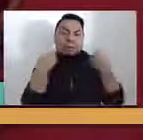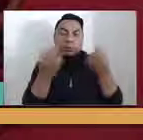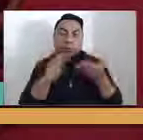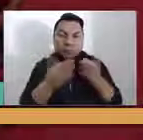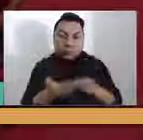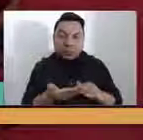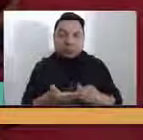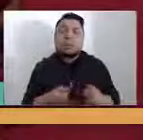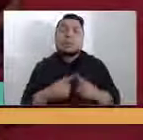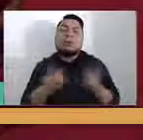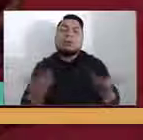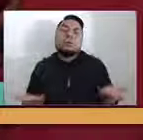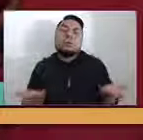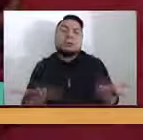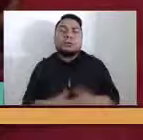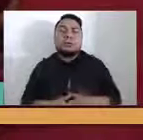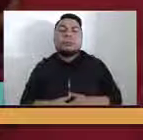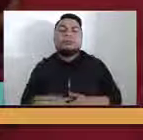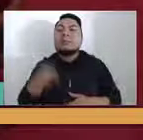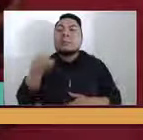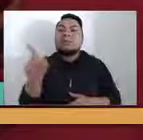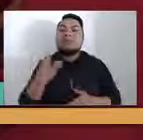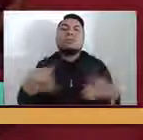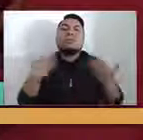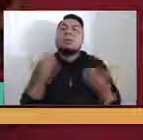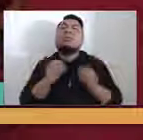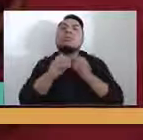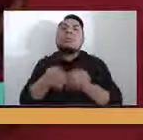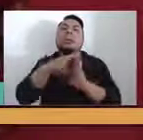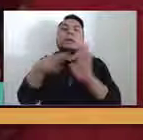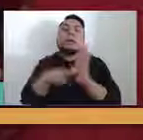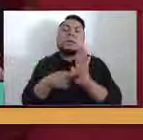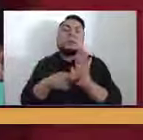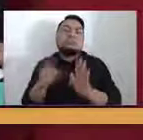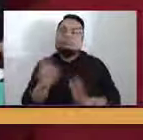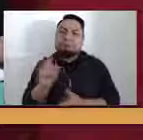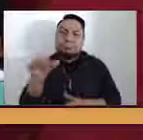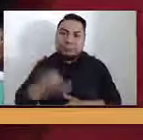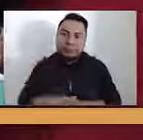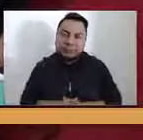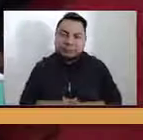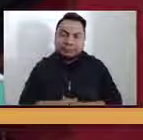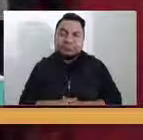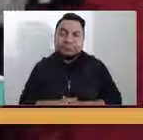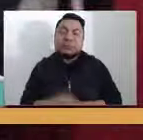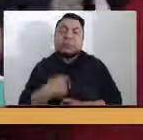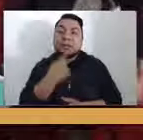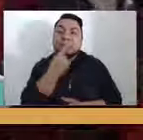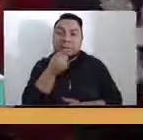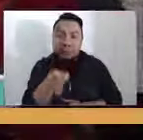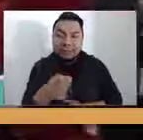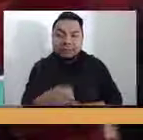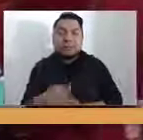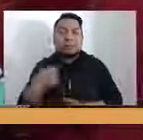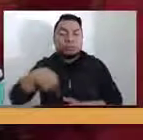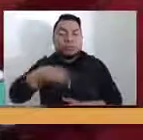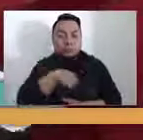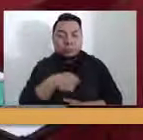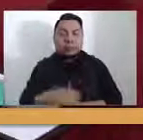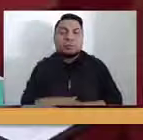mancomunidad, y entonces él no puede poner unas reglas que no son las adecuadas. Dicho esto, vamos nosotros